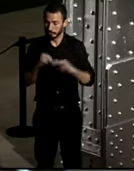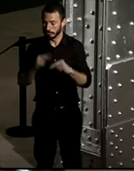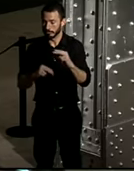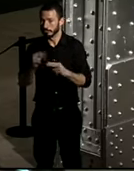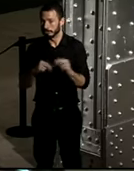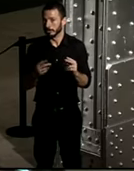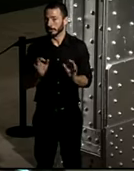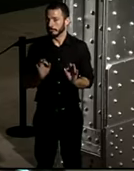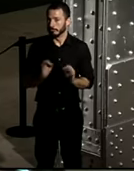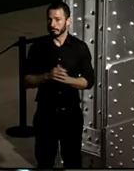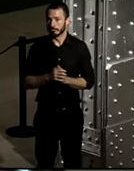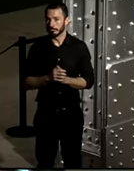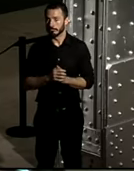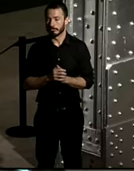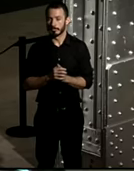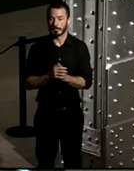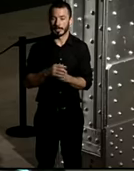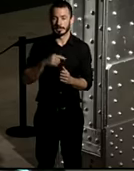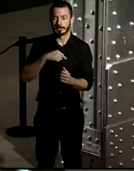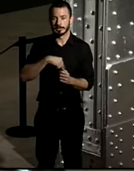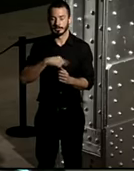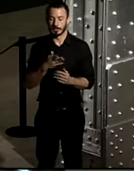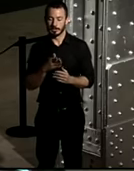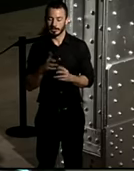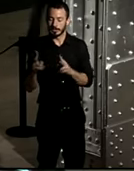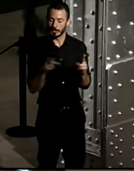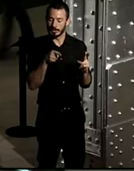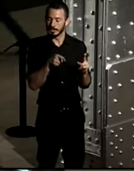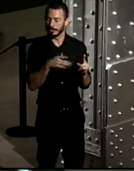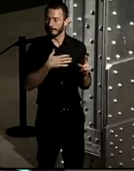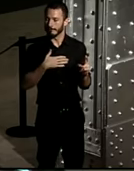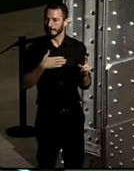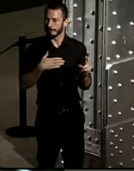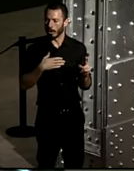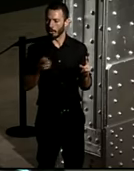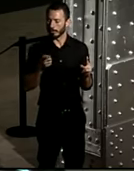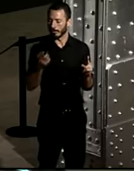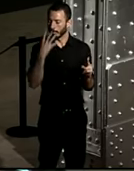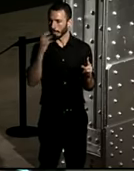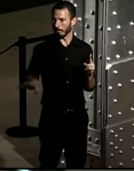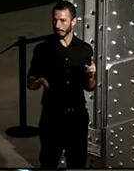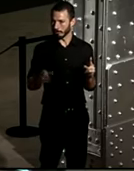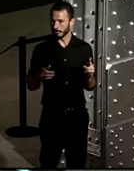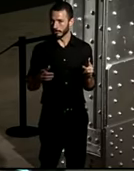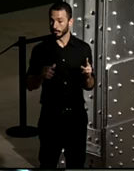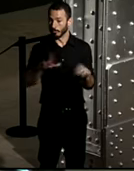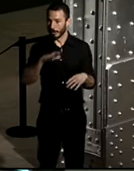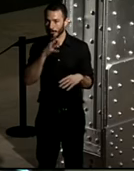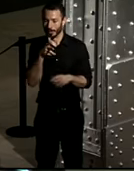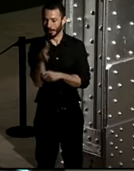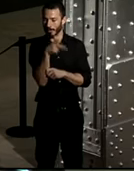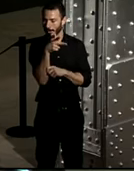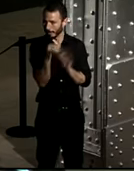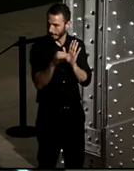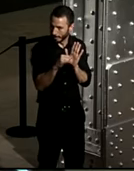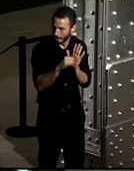entonces tienes esa cosa de apegarte a ciertas secuencias o de detestar otras, porque además estás muy próximo al rodaje y al